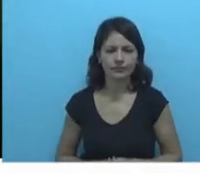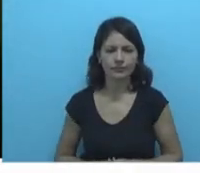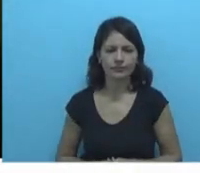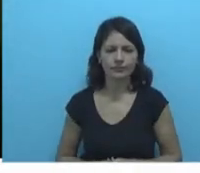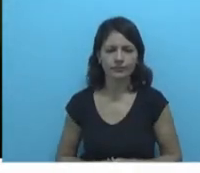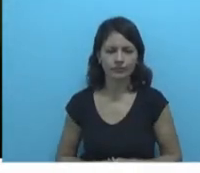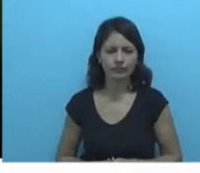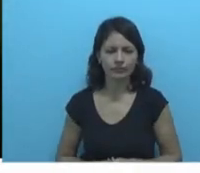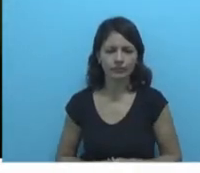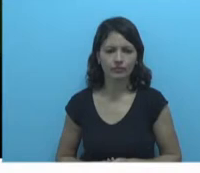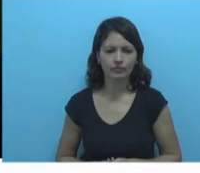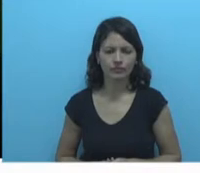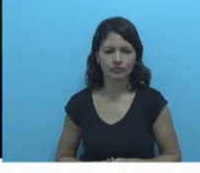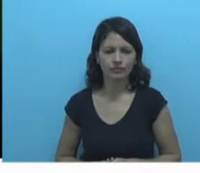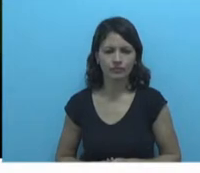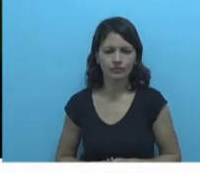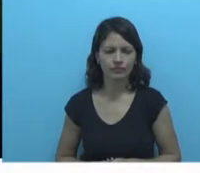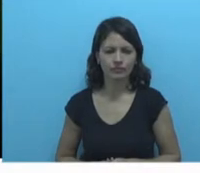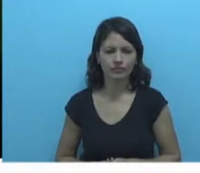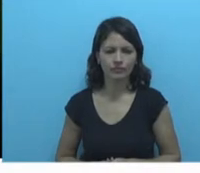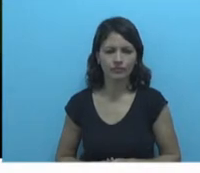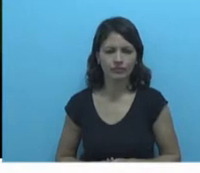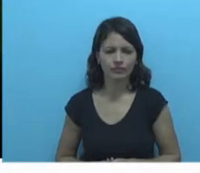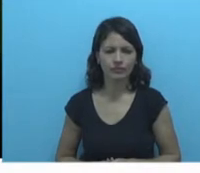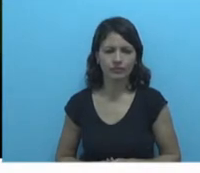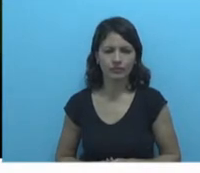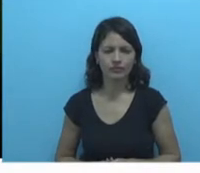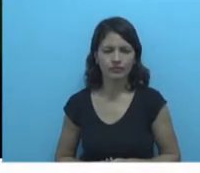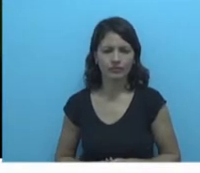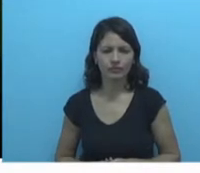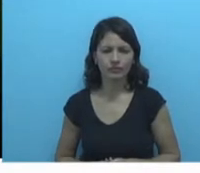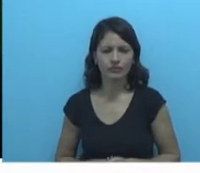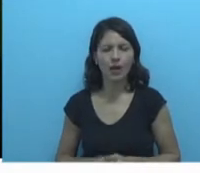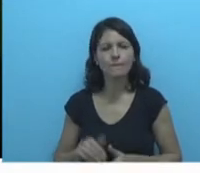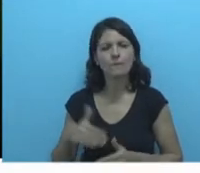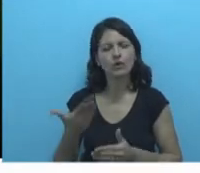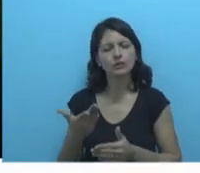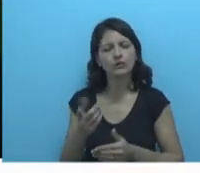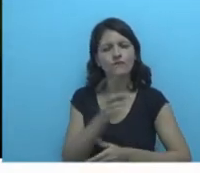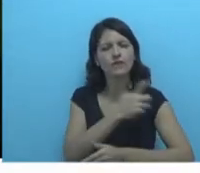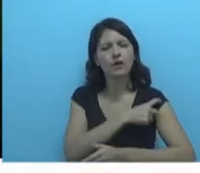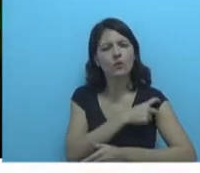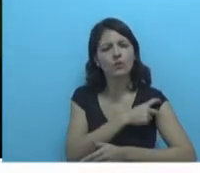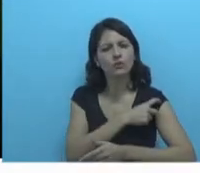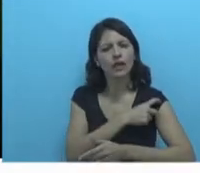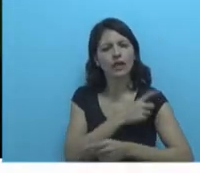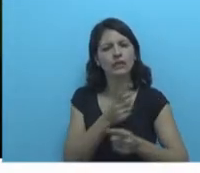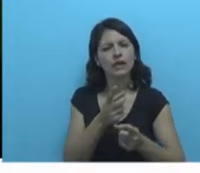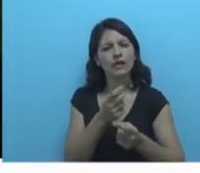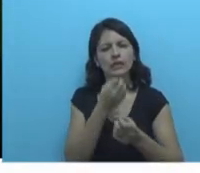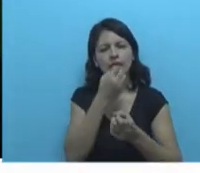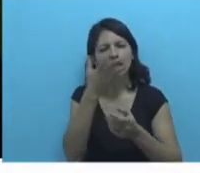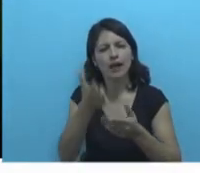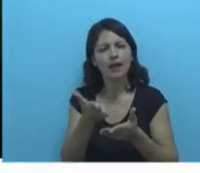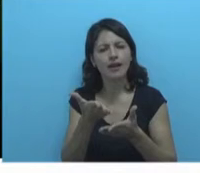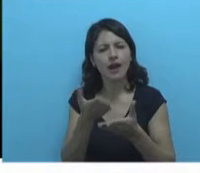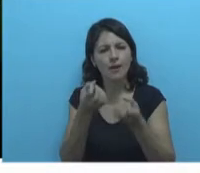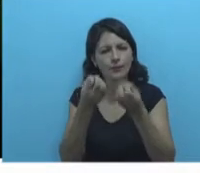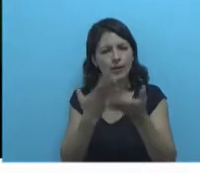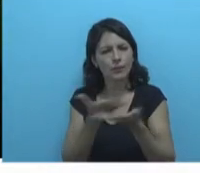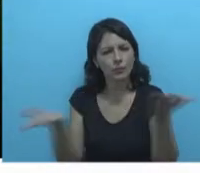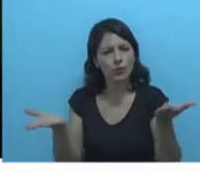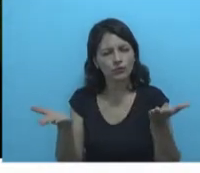Por eso planteamos claramente que la vacuna debe ser declarada un bien público, debe trabajarse en